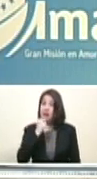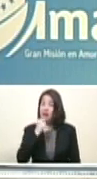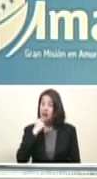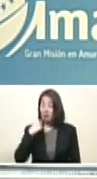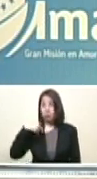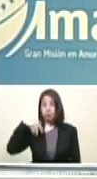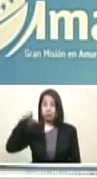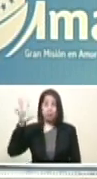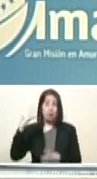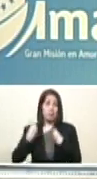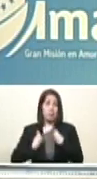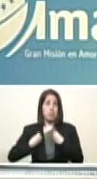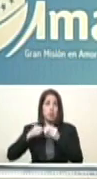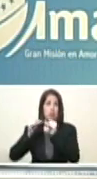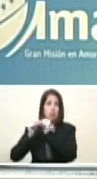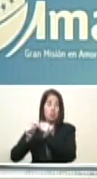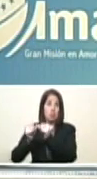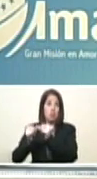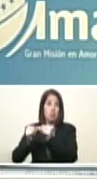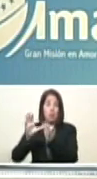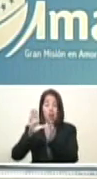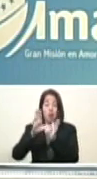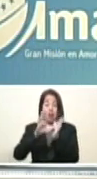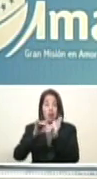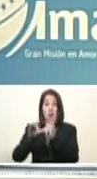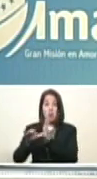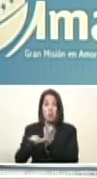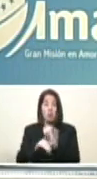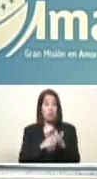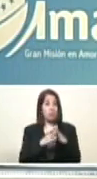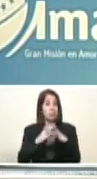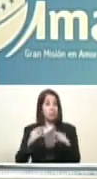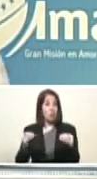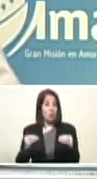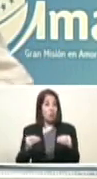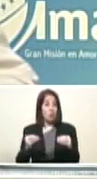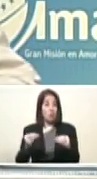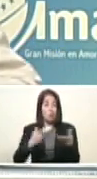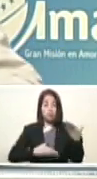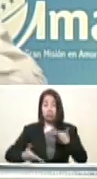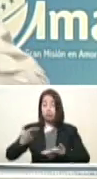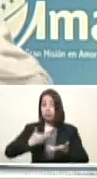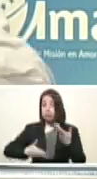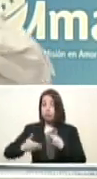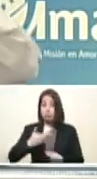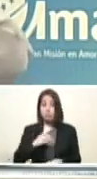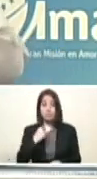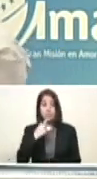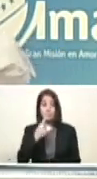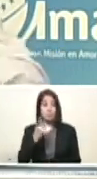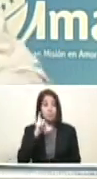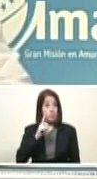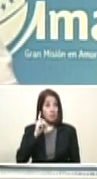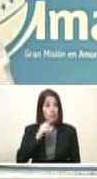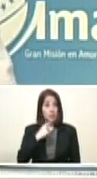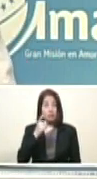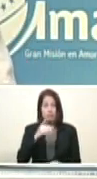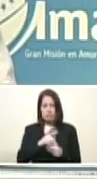exterior. Y le quitó los negocios al resto de sus compinches políticos de aquí. No estoy mintiendo, tengo muchos